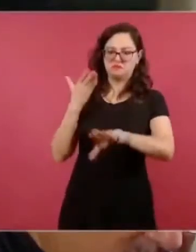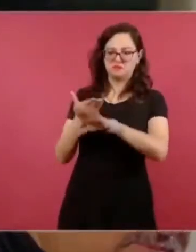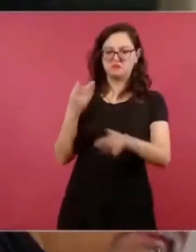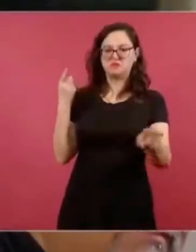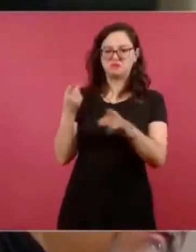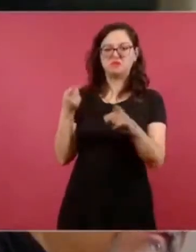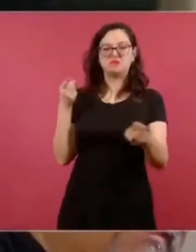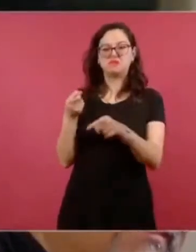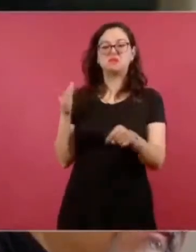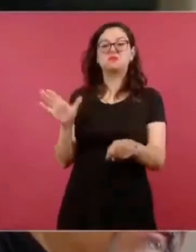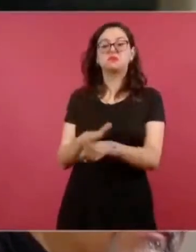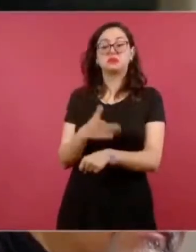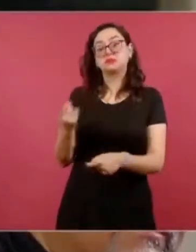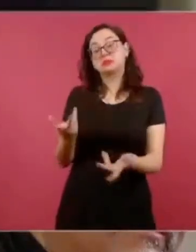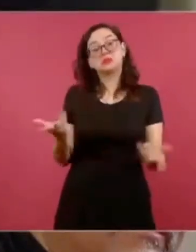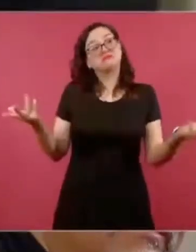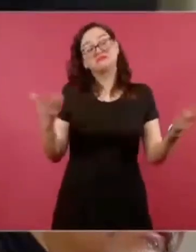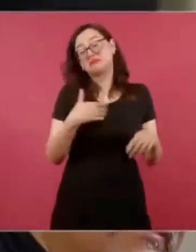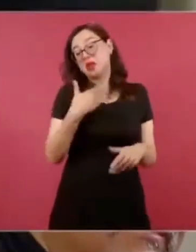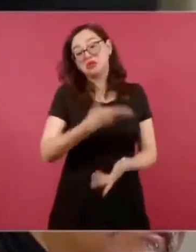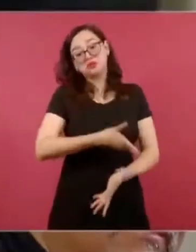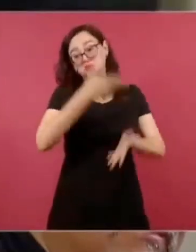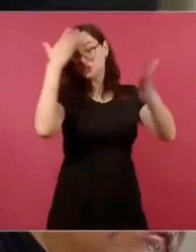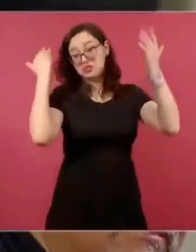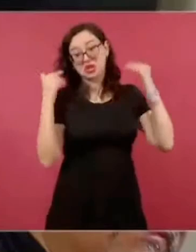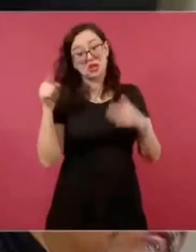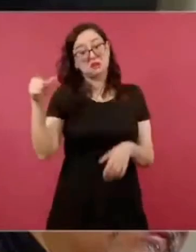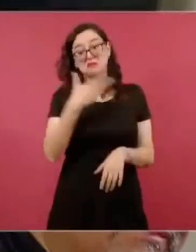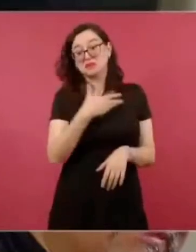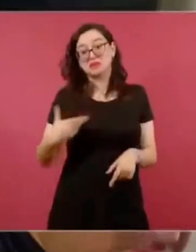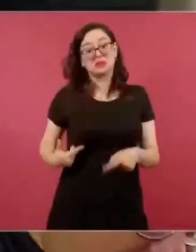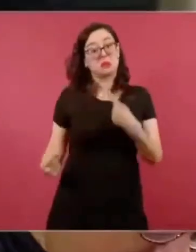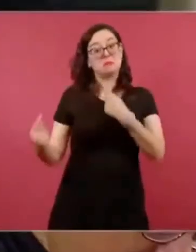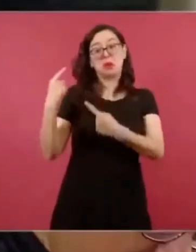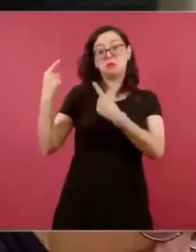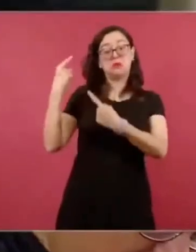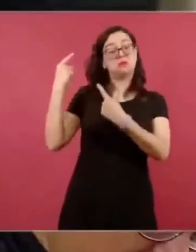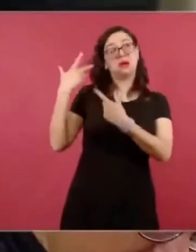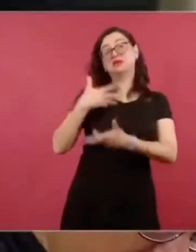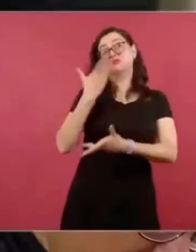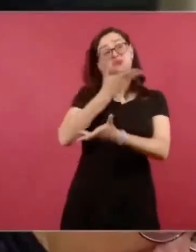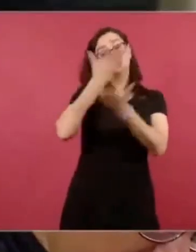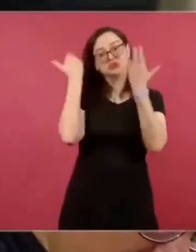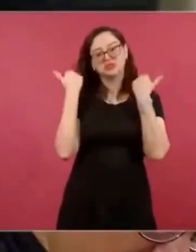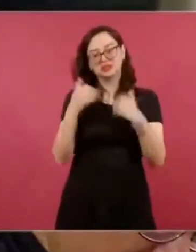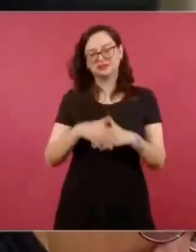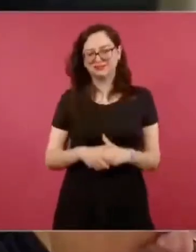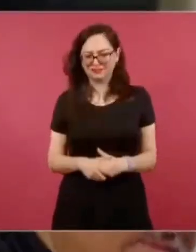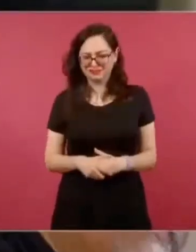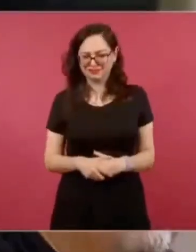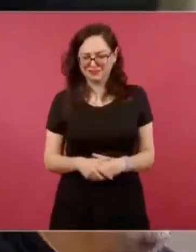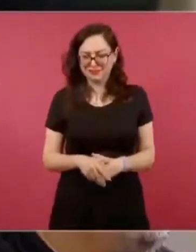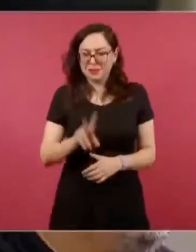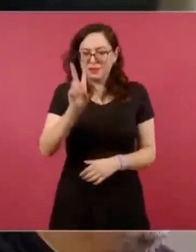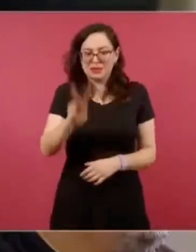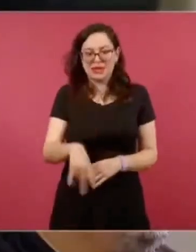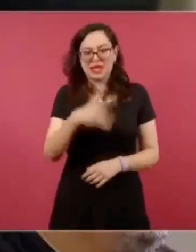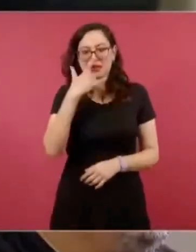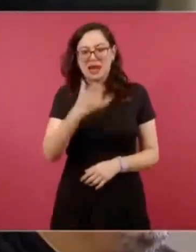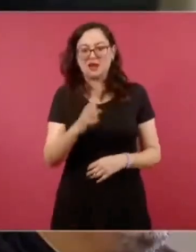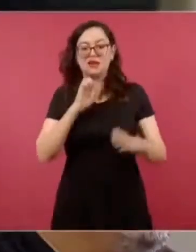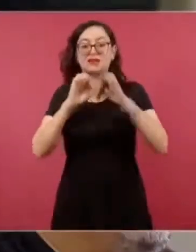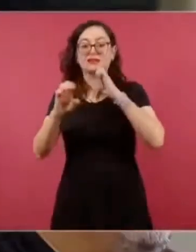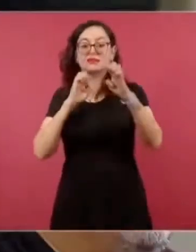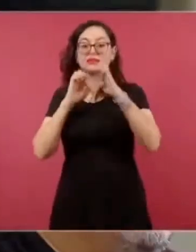Y bueno, él dijo que no sabía y pues llama mucho la atención, fue una entrevista de casi 30